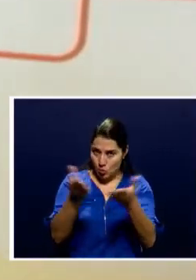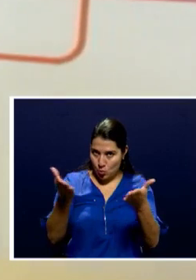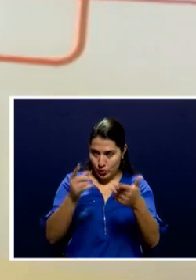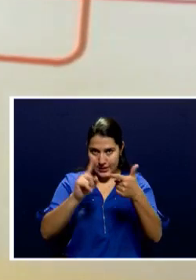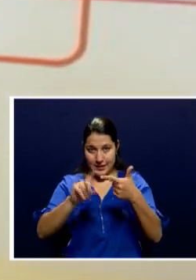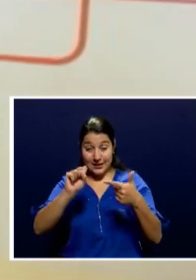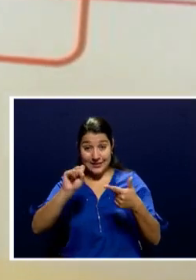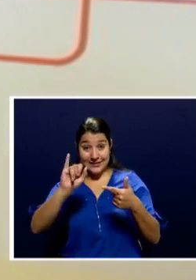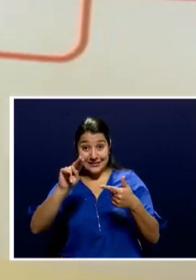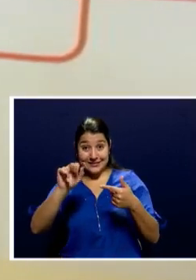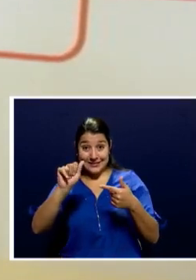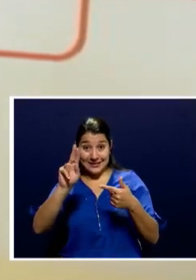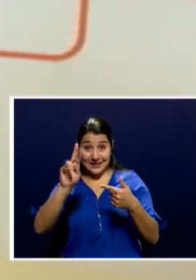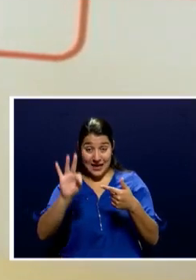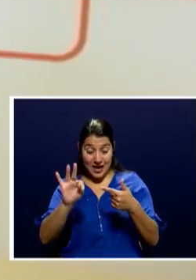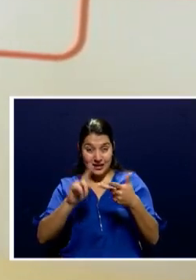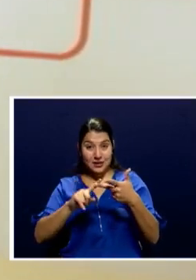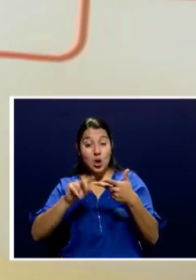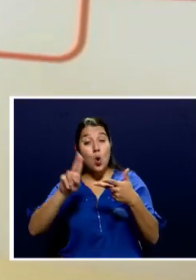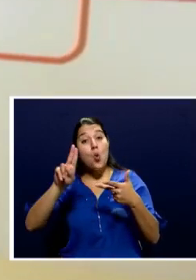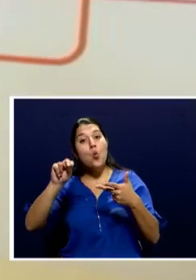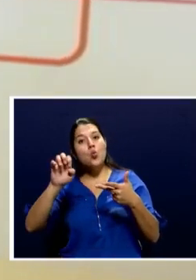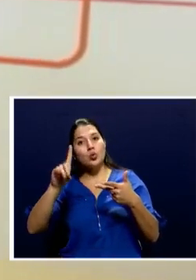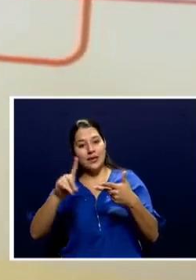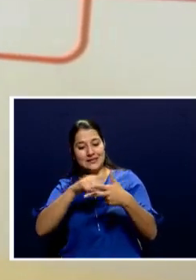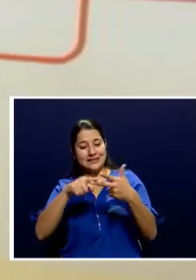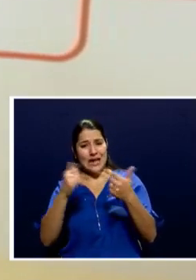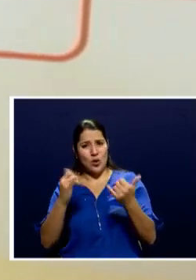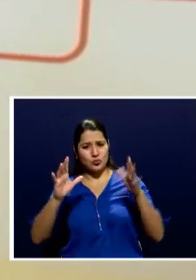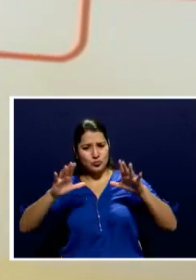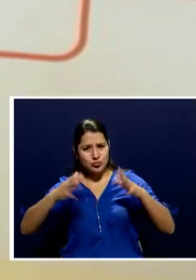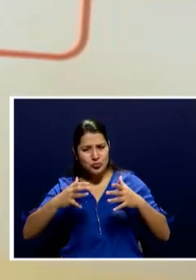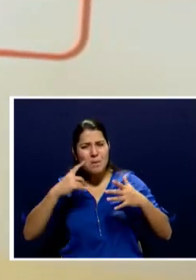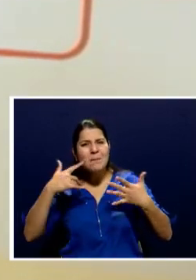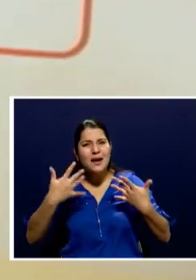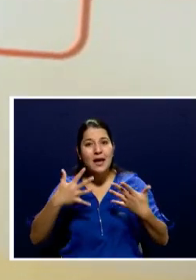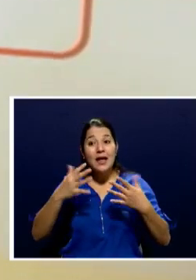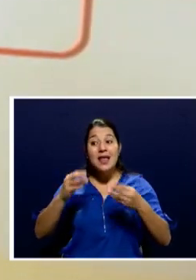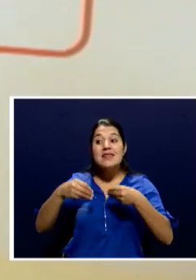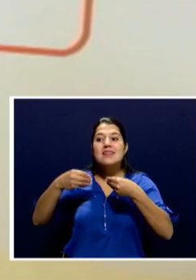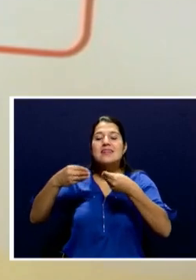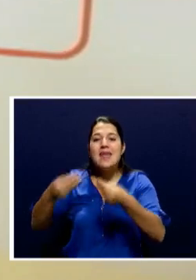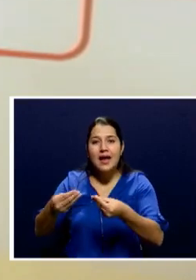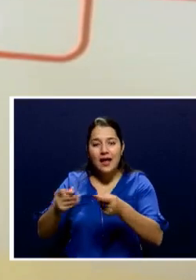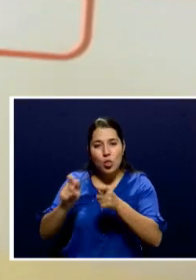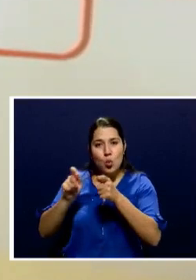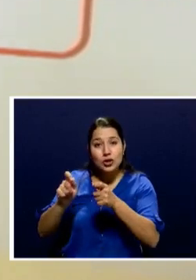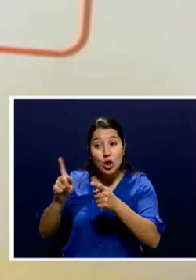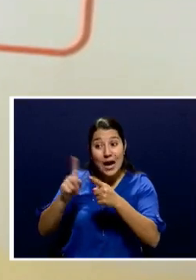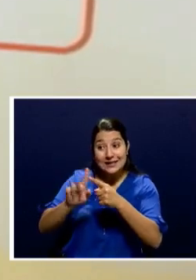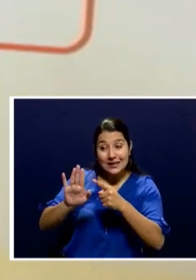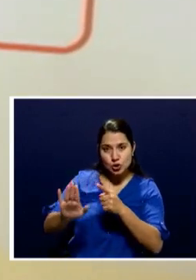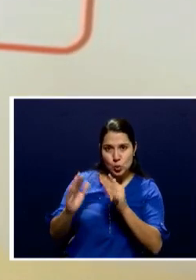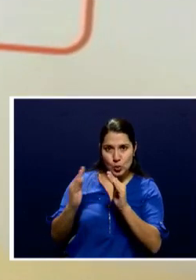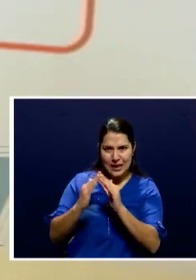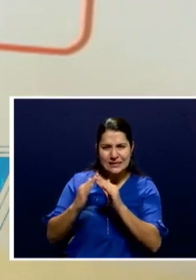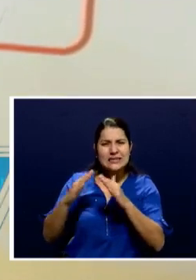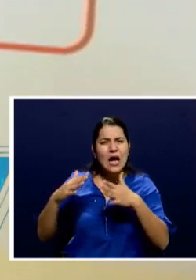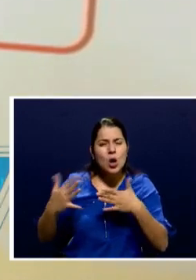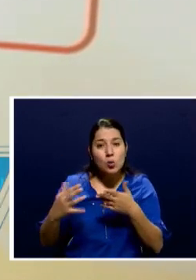UNED unen esfuerzos para llevar un proceso educativo a sus casas. La televisión, como medio de mayor cobertura